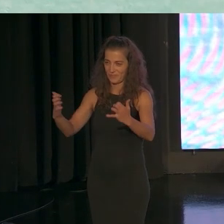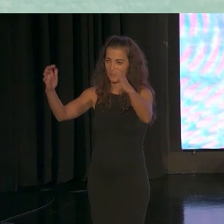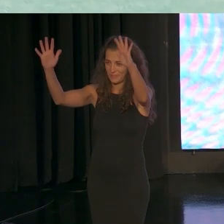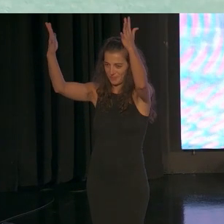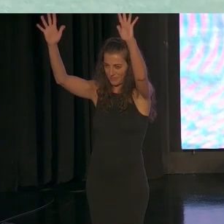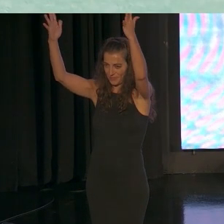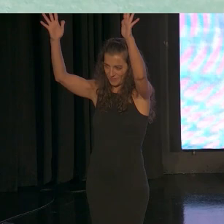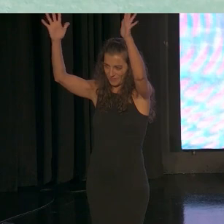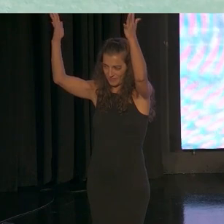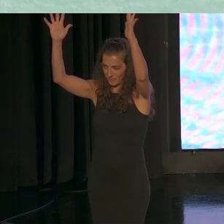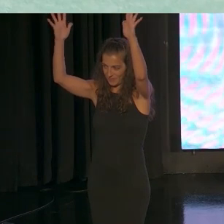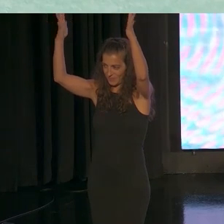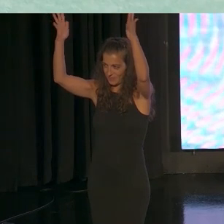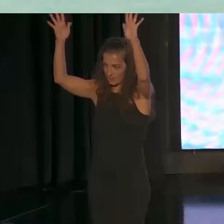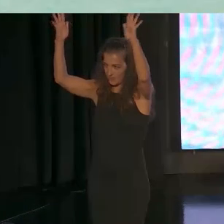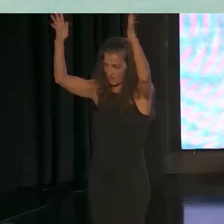hermano